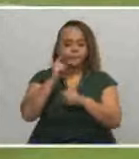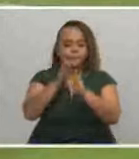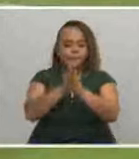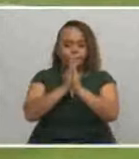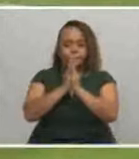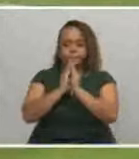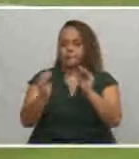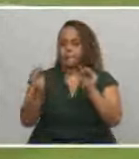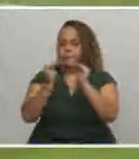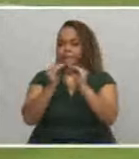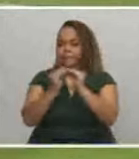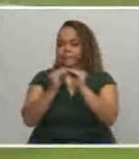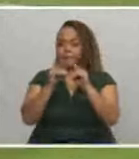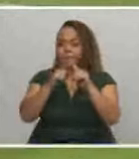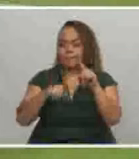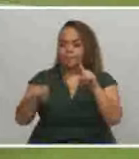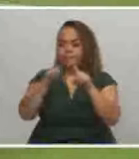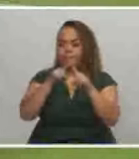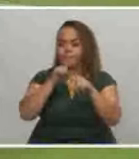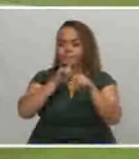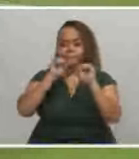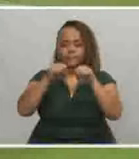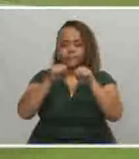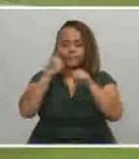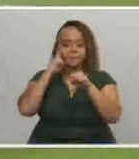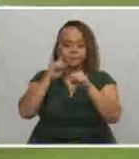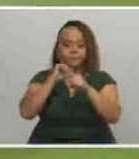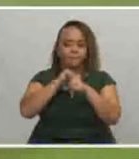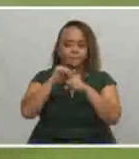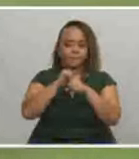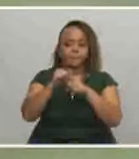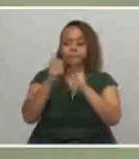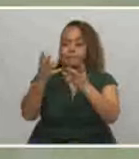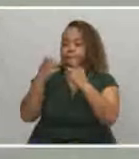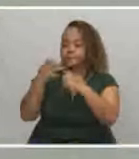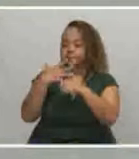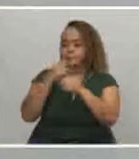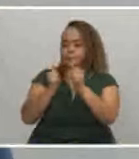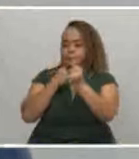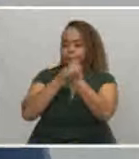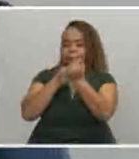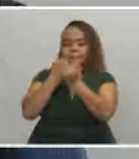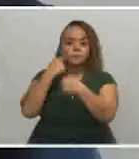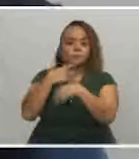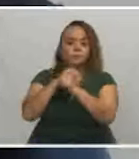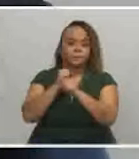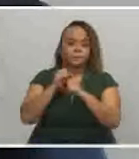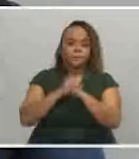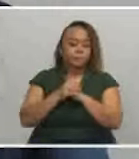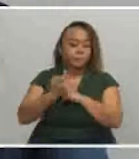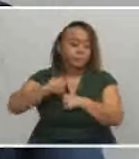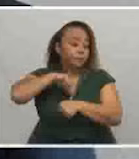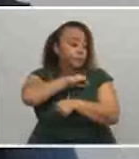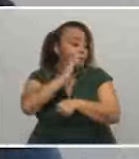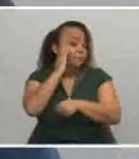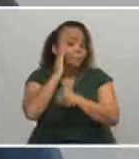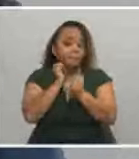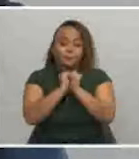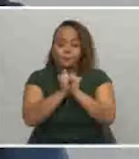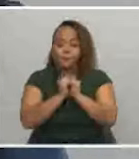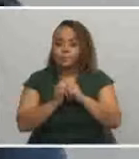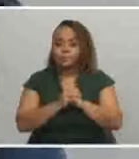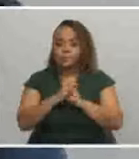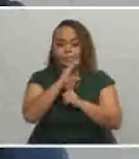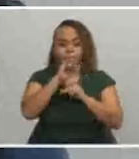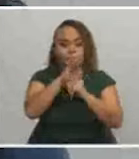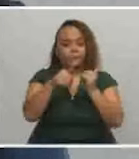cantidad de microciclos posibles. Lo que él quiere es el apoyo para hacer la mayoría de microciclos que se puedan, ¿verdad? Y sabemos que estamos en el torneo y que y